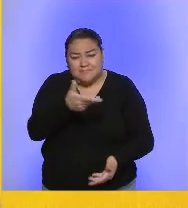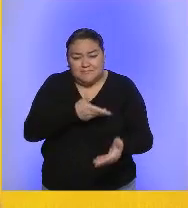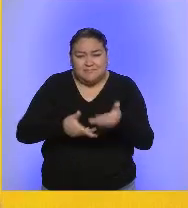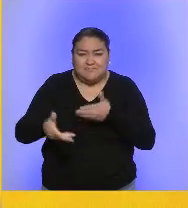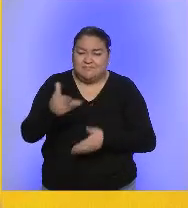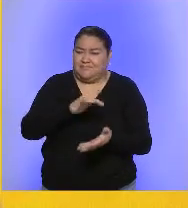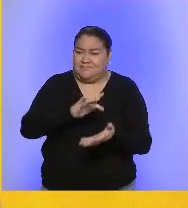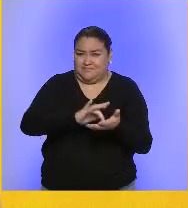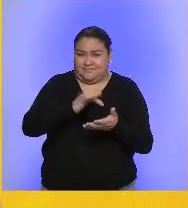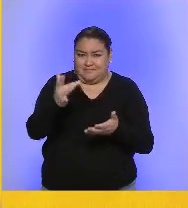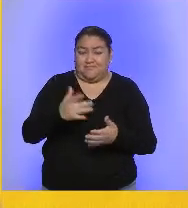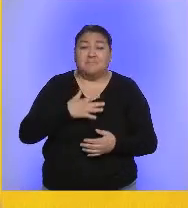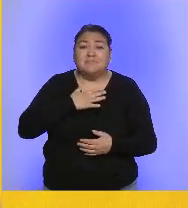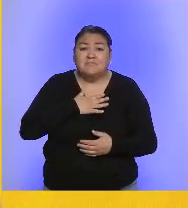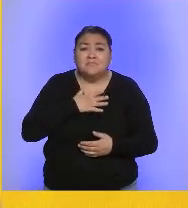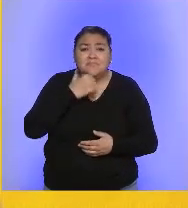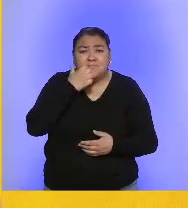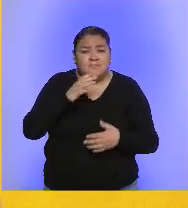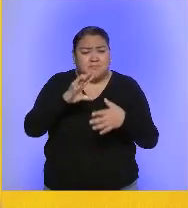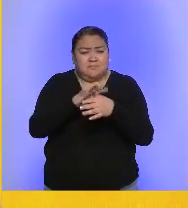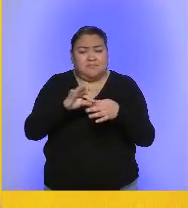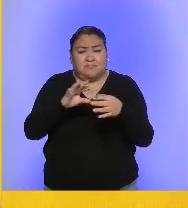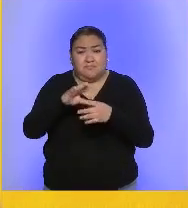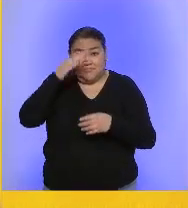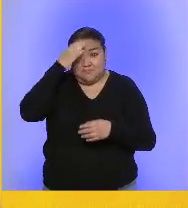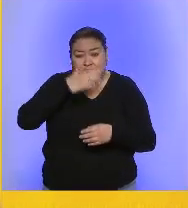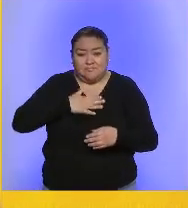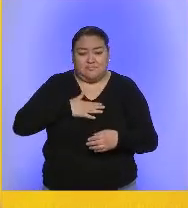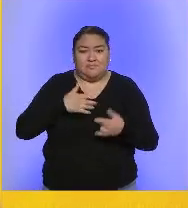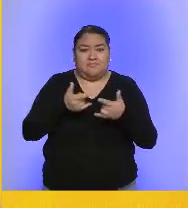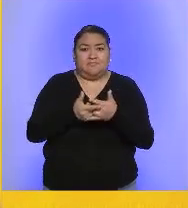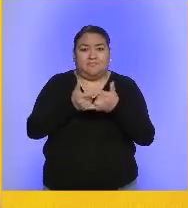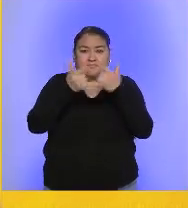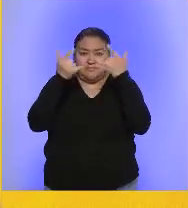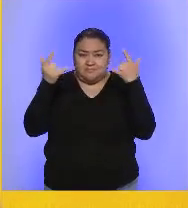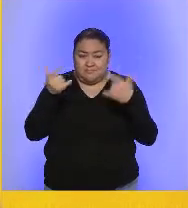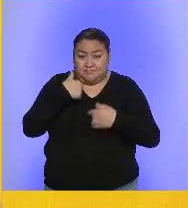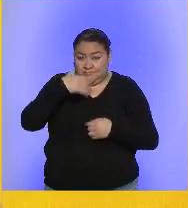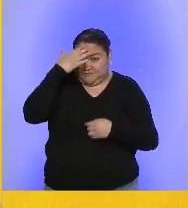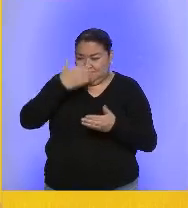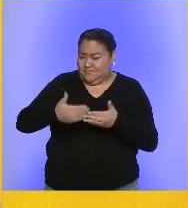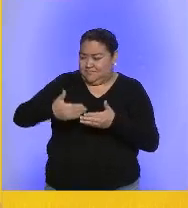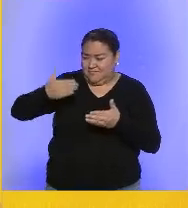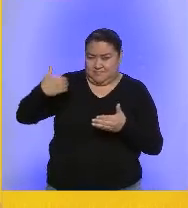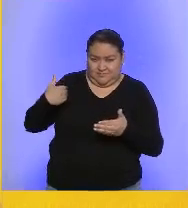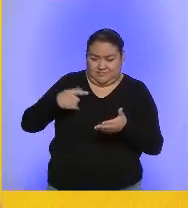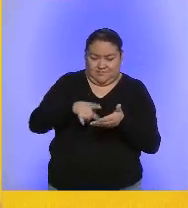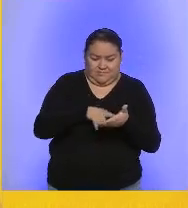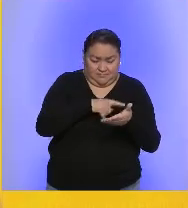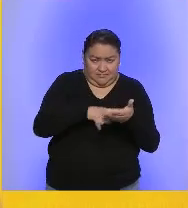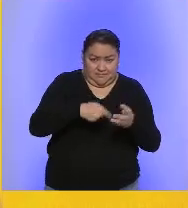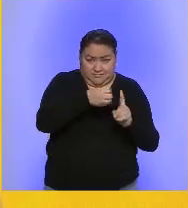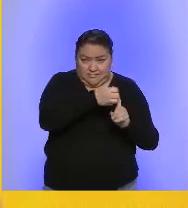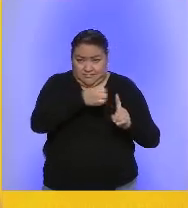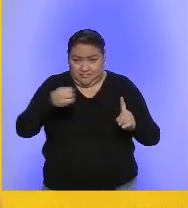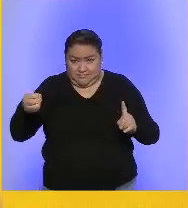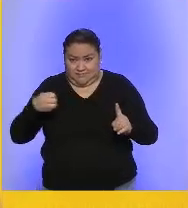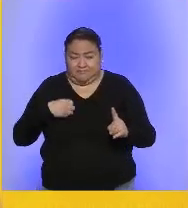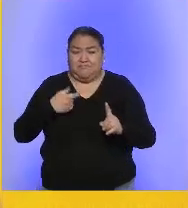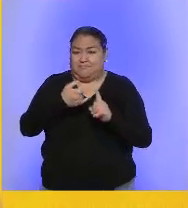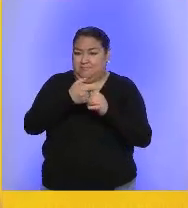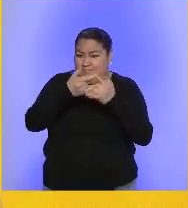las experiencias que tuvimos en el pasado proceso electoral. Sin duda, los tribunales electorales tienen un